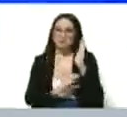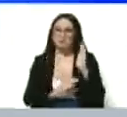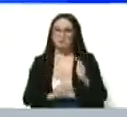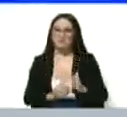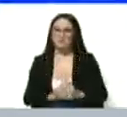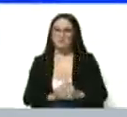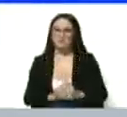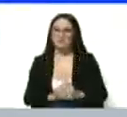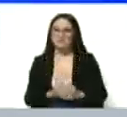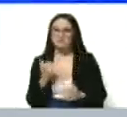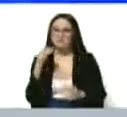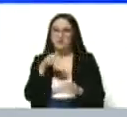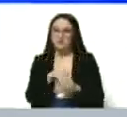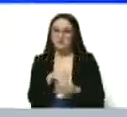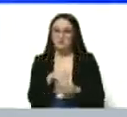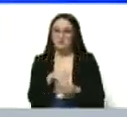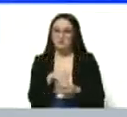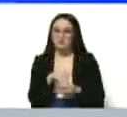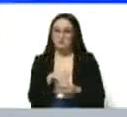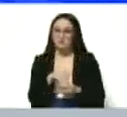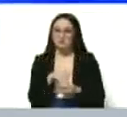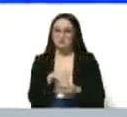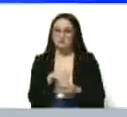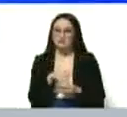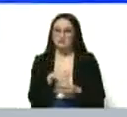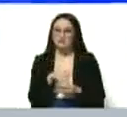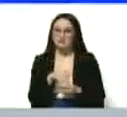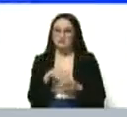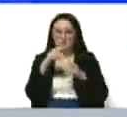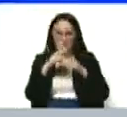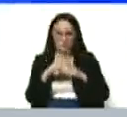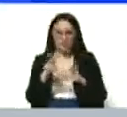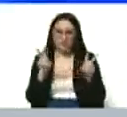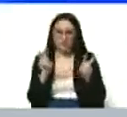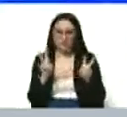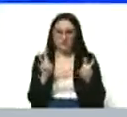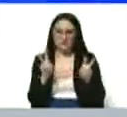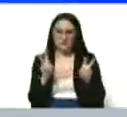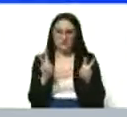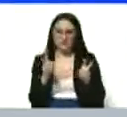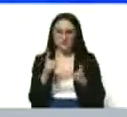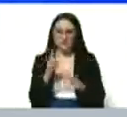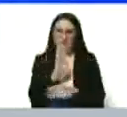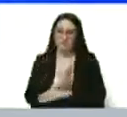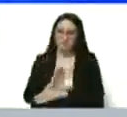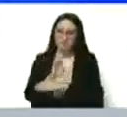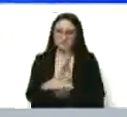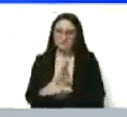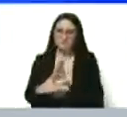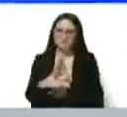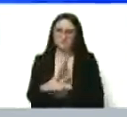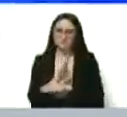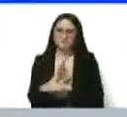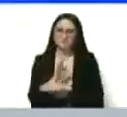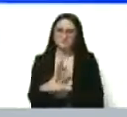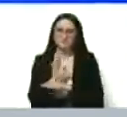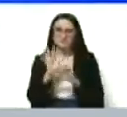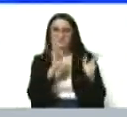Esto incluyó el debido reconocimiento de asuntos esenciales como la protección del medio